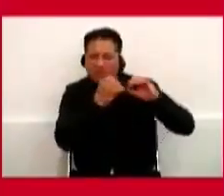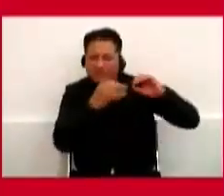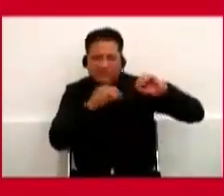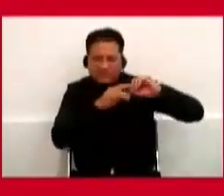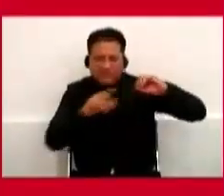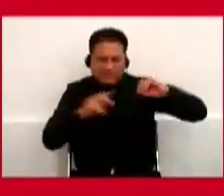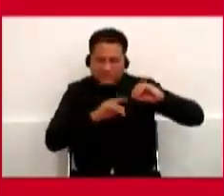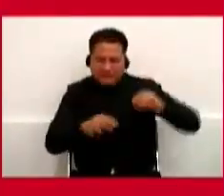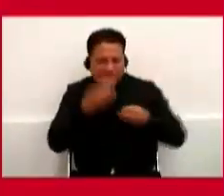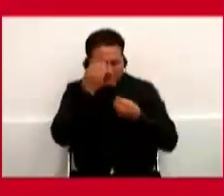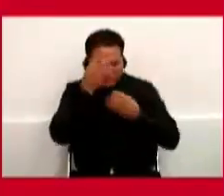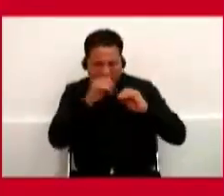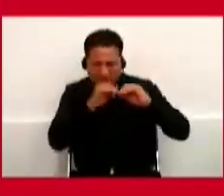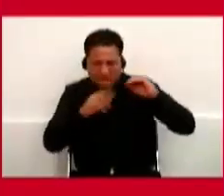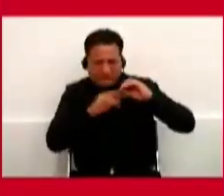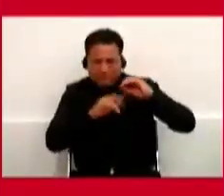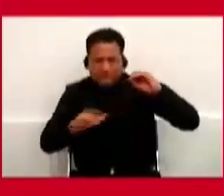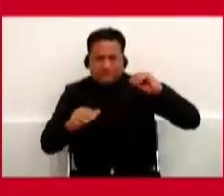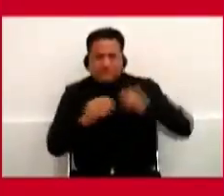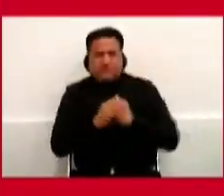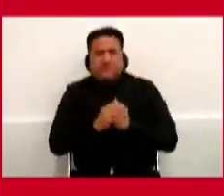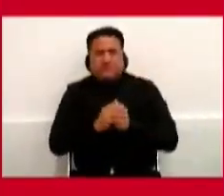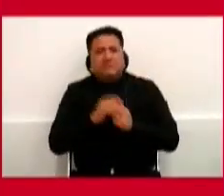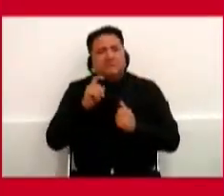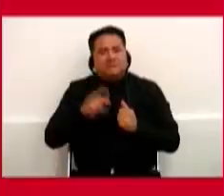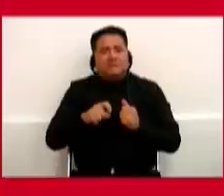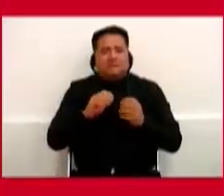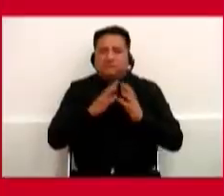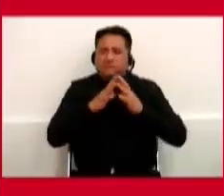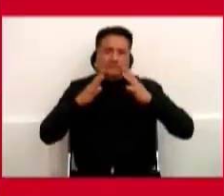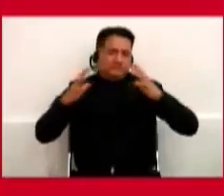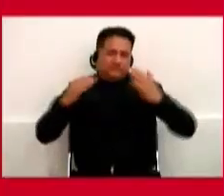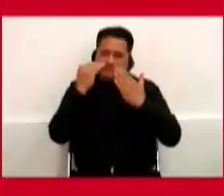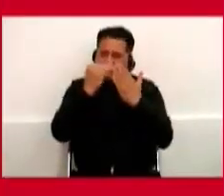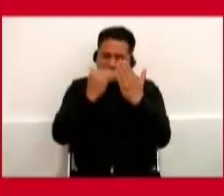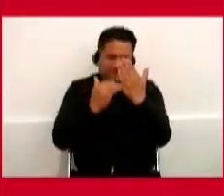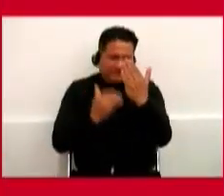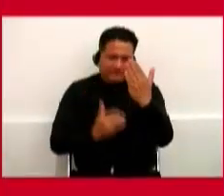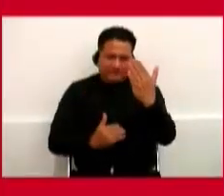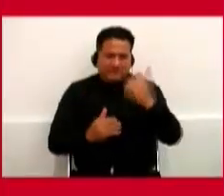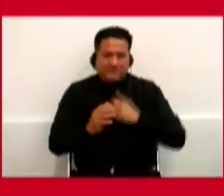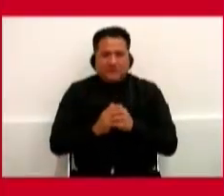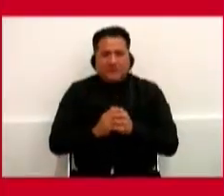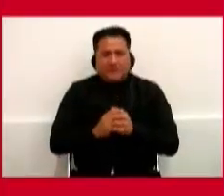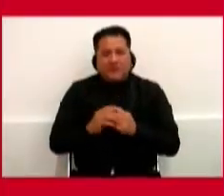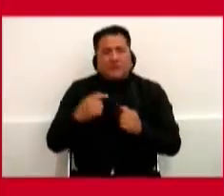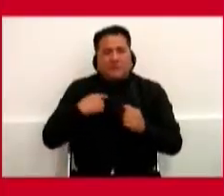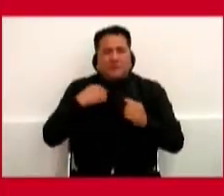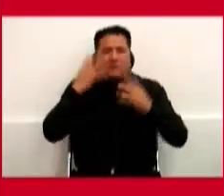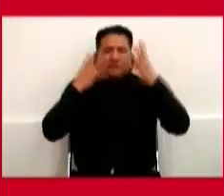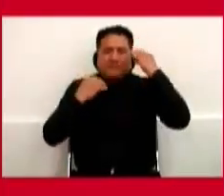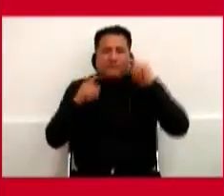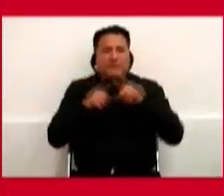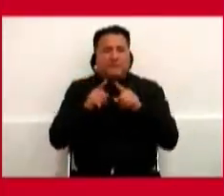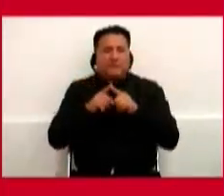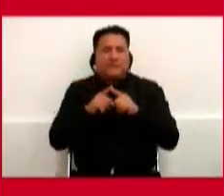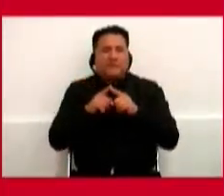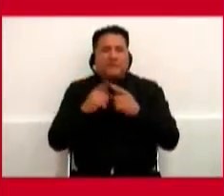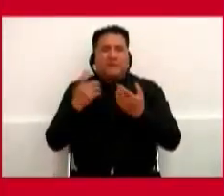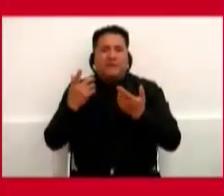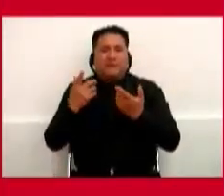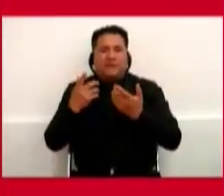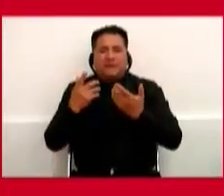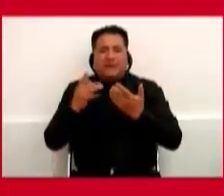datos muy sólida realmente, ¿no? Entonces, mi experiencia con modelos numéricos igual, en geomecánicos